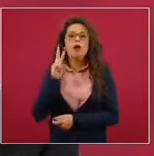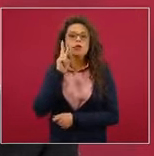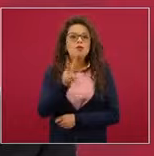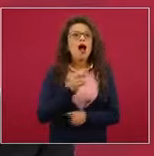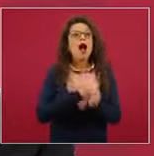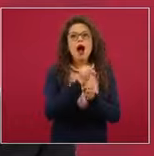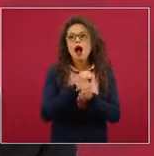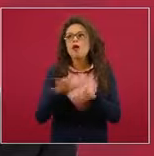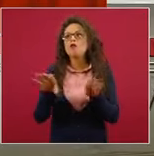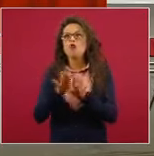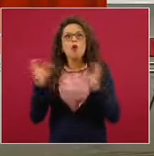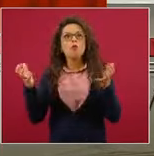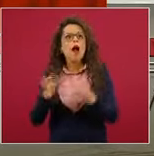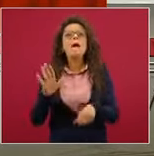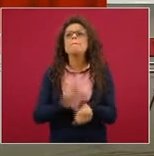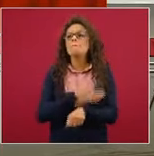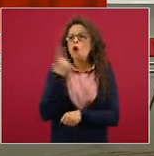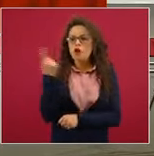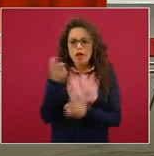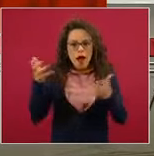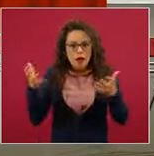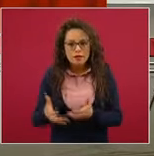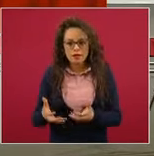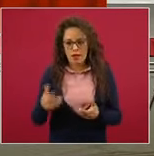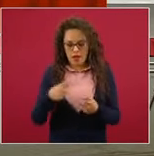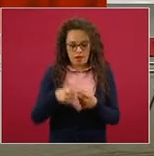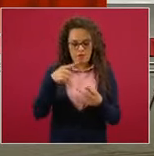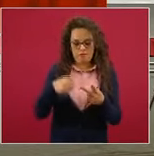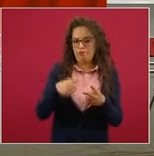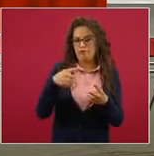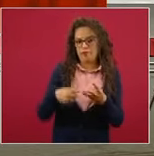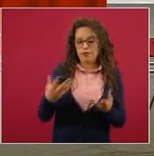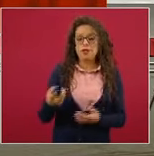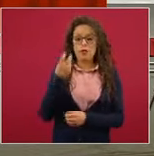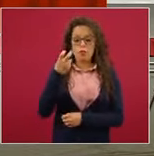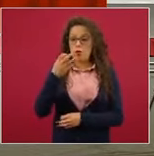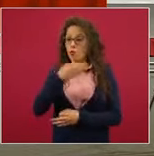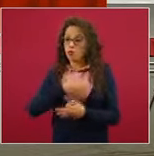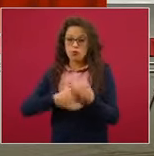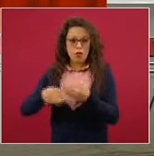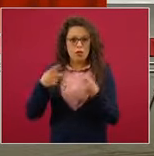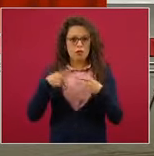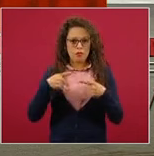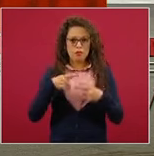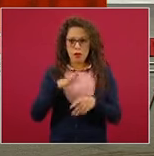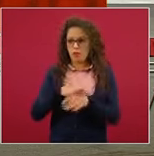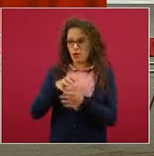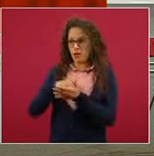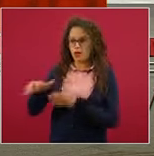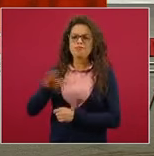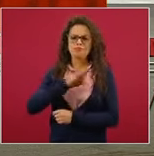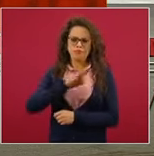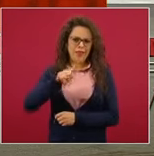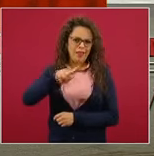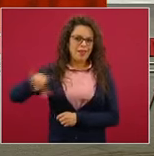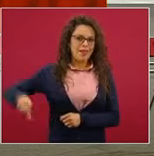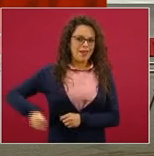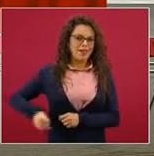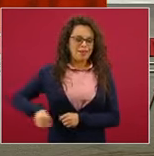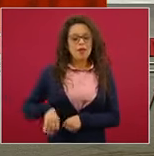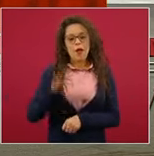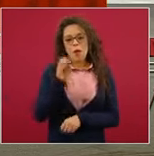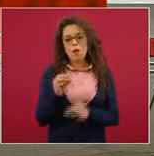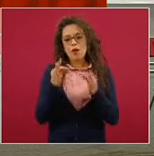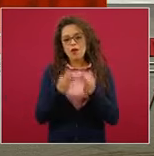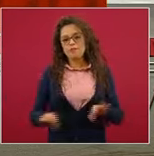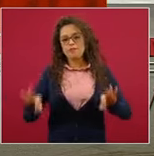las cosas, por qué se hacen las cosas, y consideramos que la mayoría de las personas podría resultarles interesante o